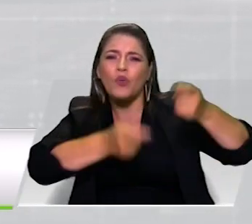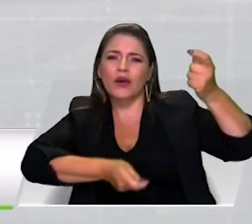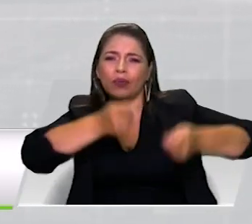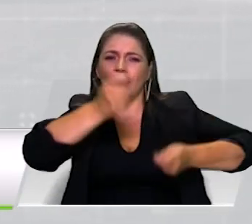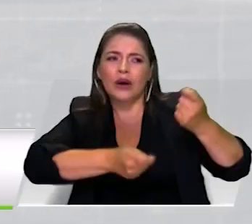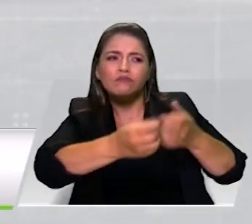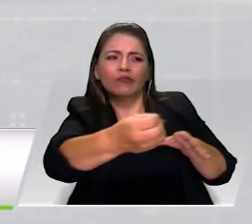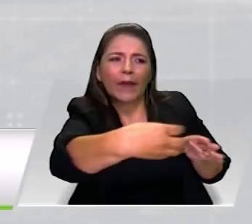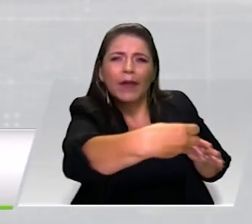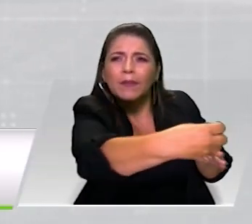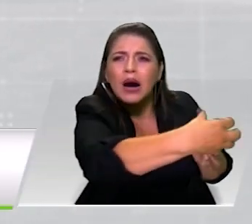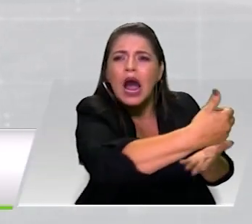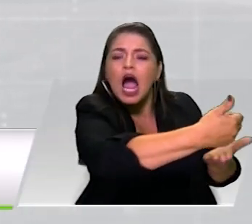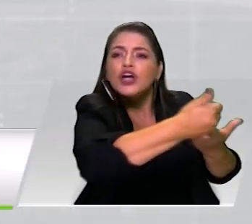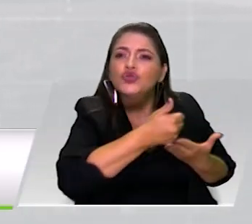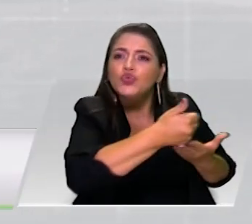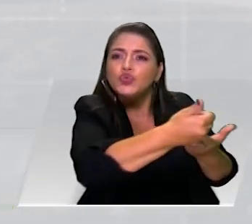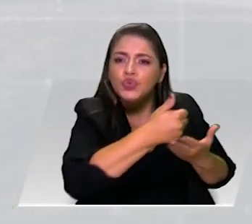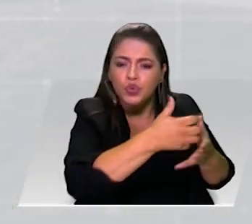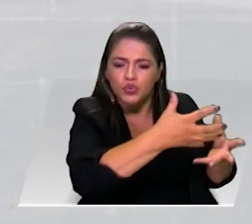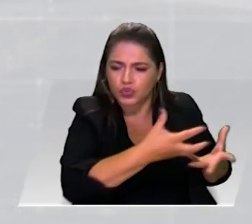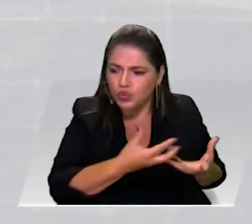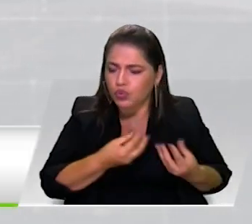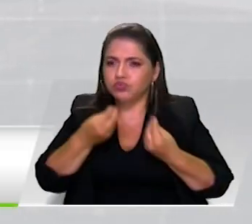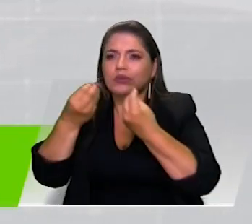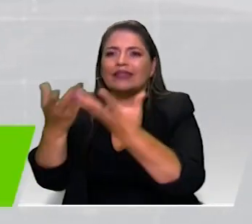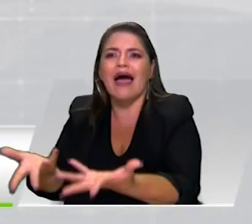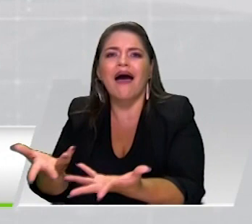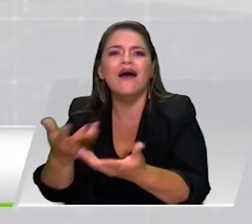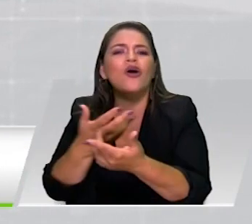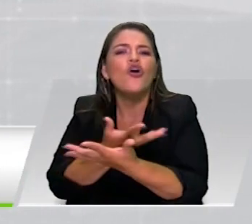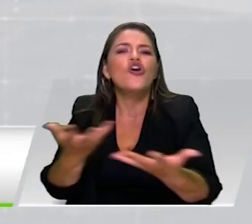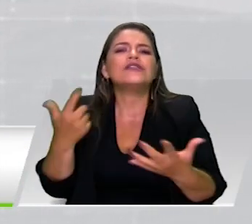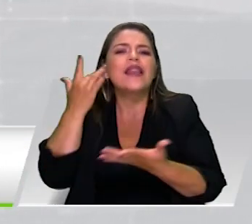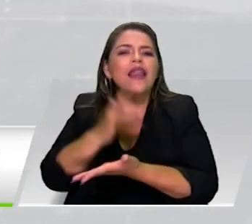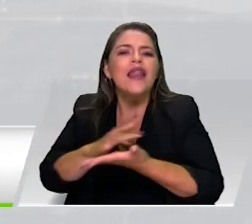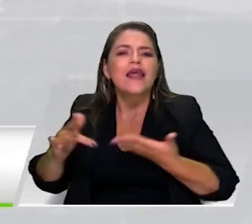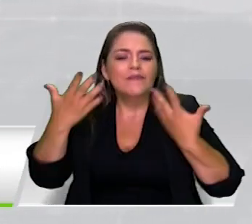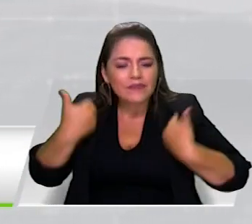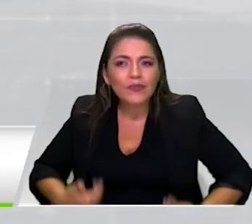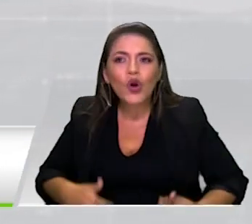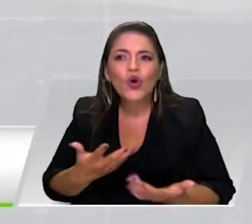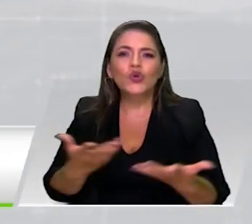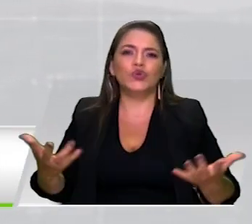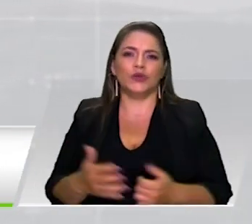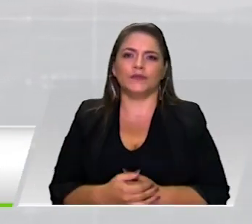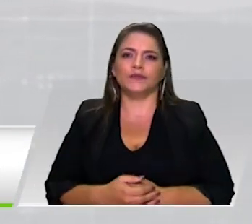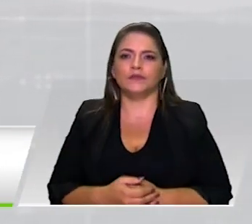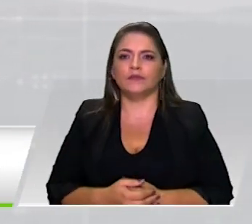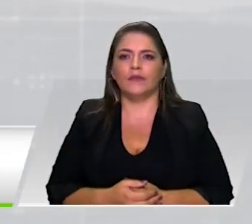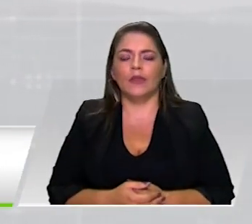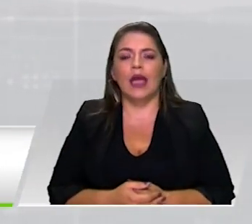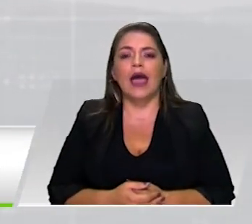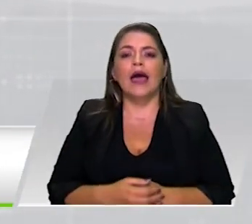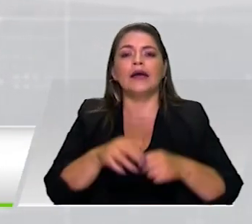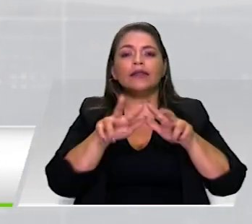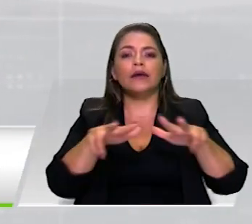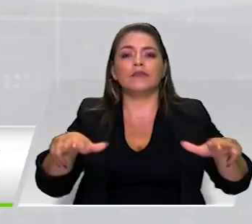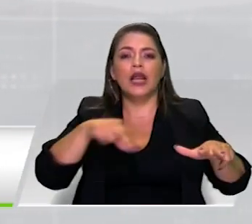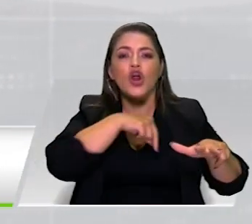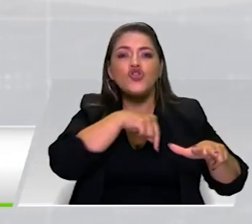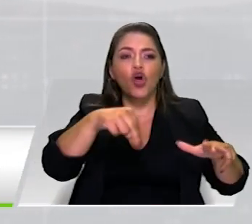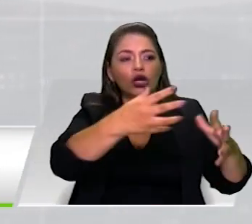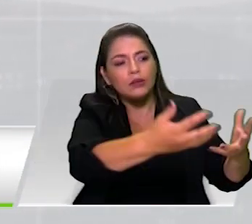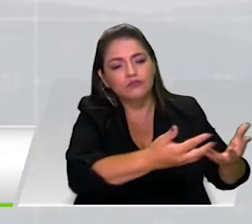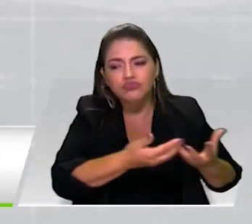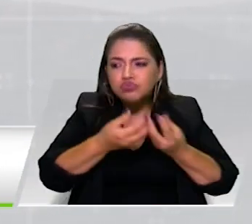y organizando unos kits sanitarios para entregarle a estas personas, nos hemos desplazado a la terminal del norte a buscarlos